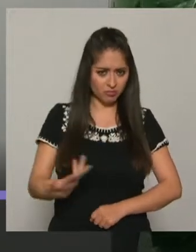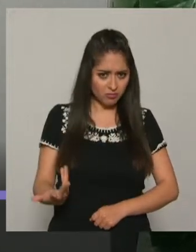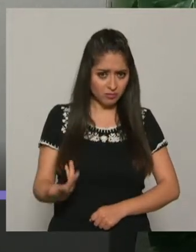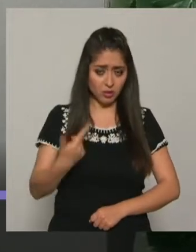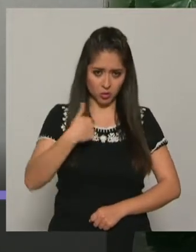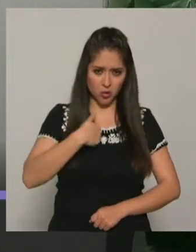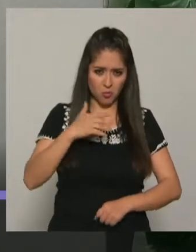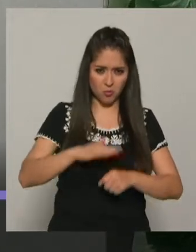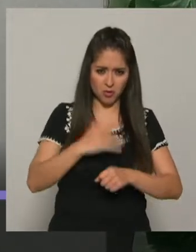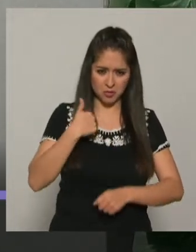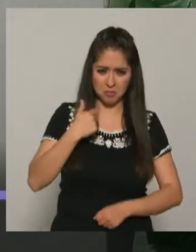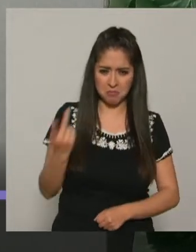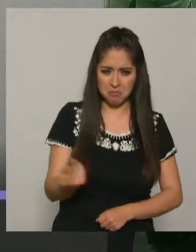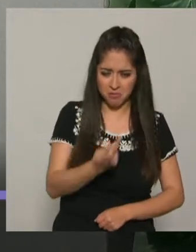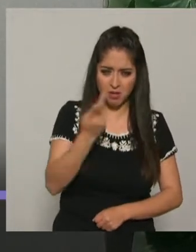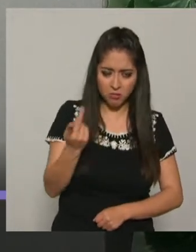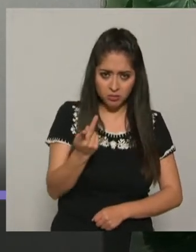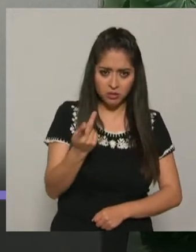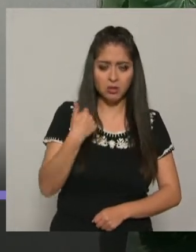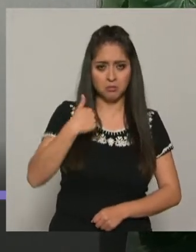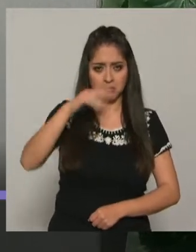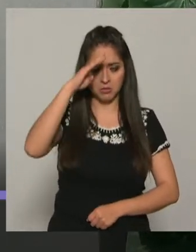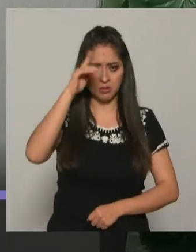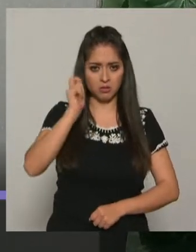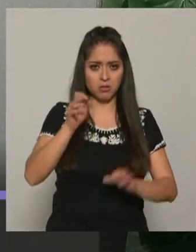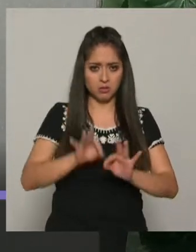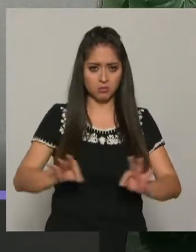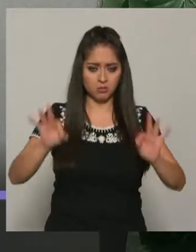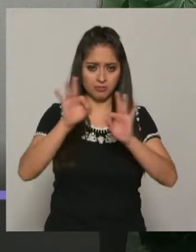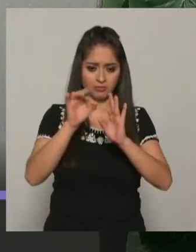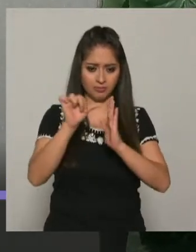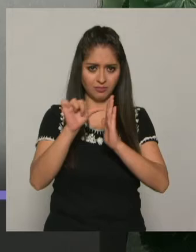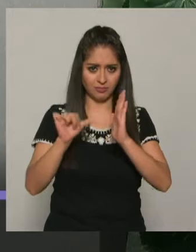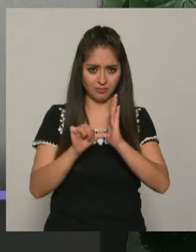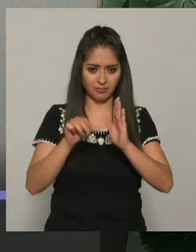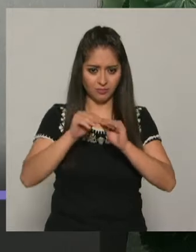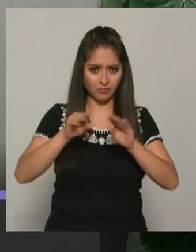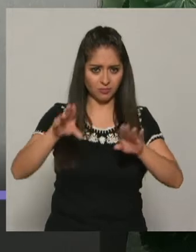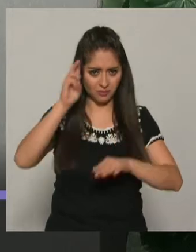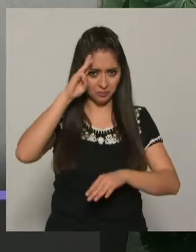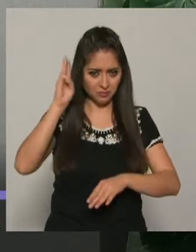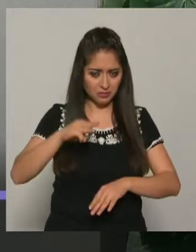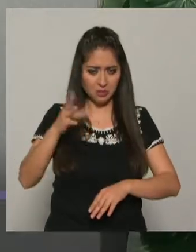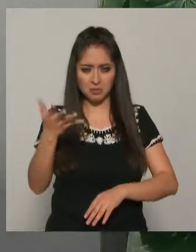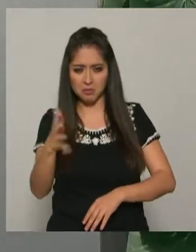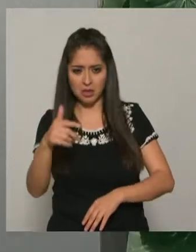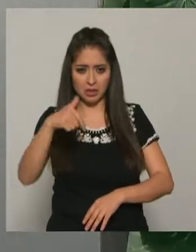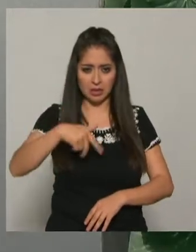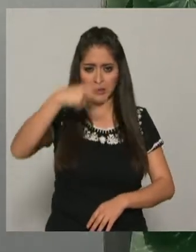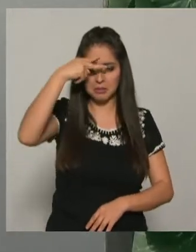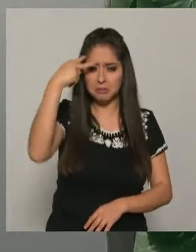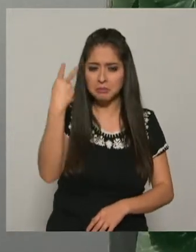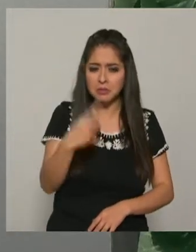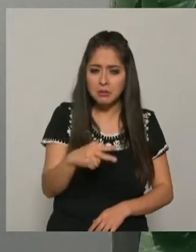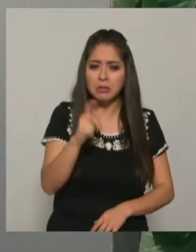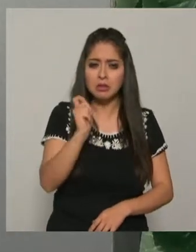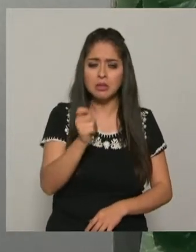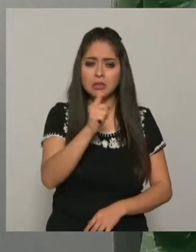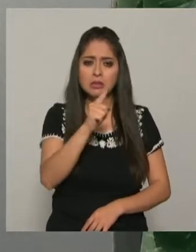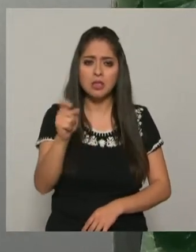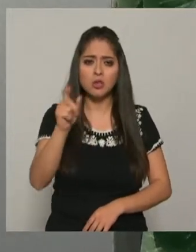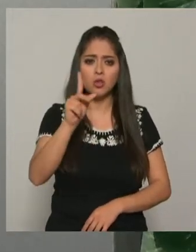importante porque también en este artículo que publica la maestra se habla de que en promedio en México se puede estimar que hay